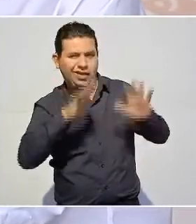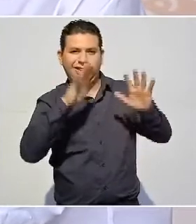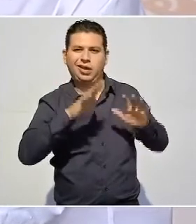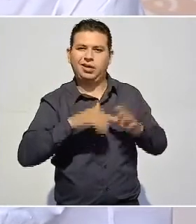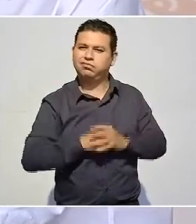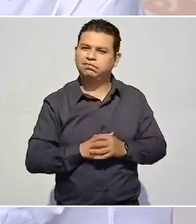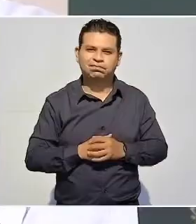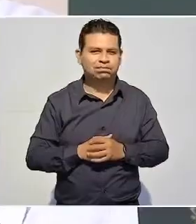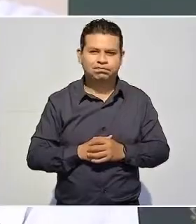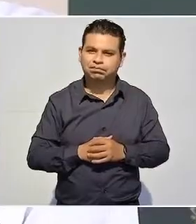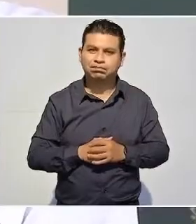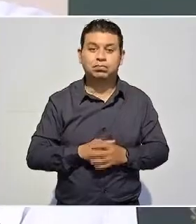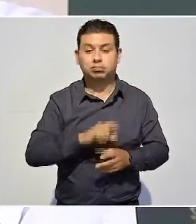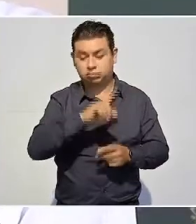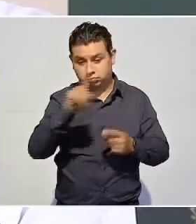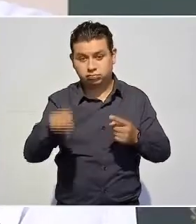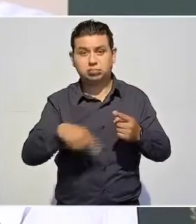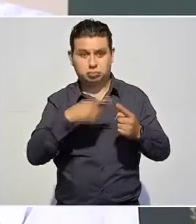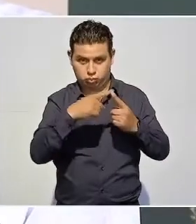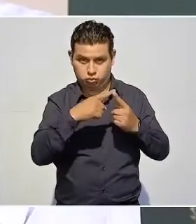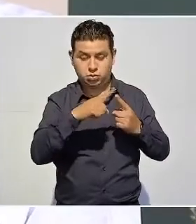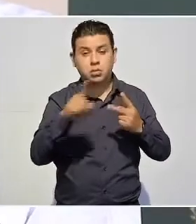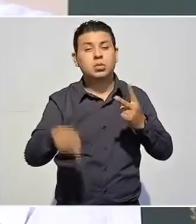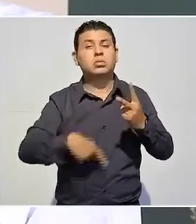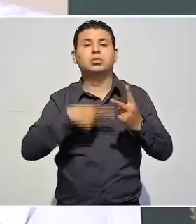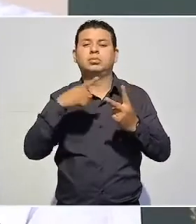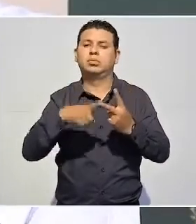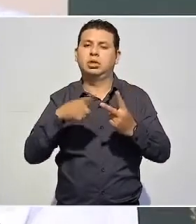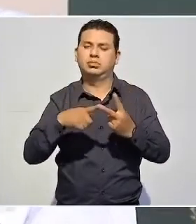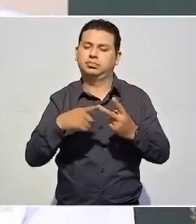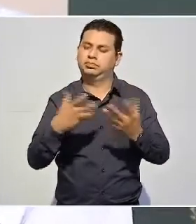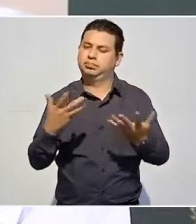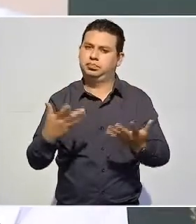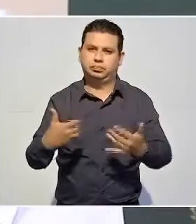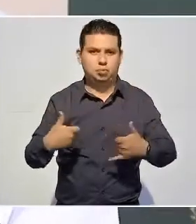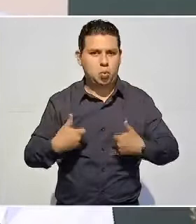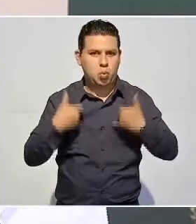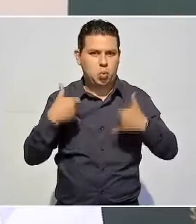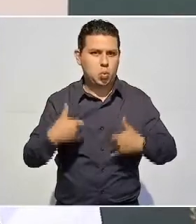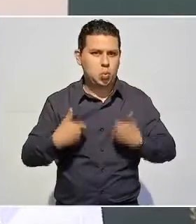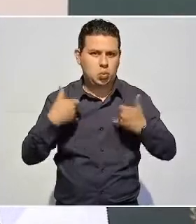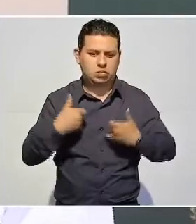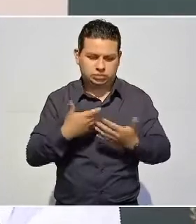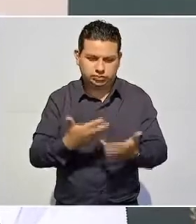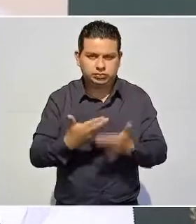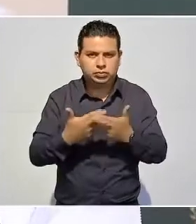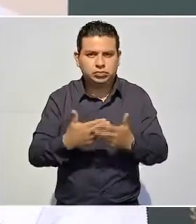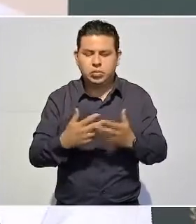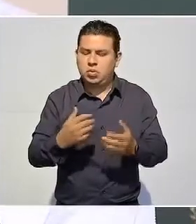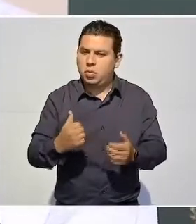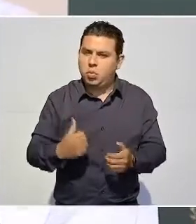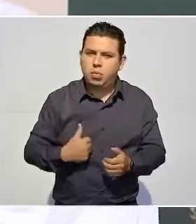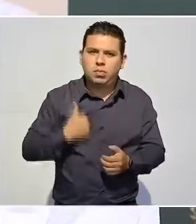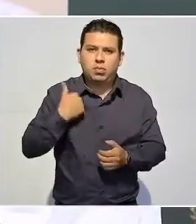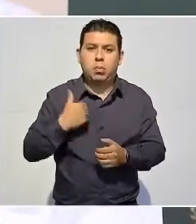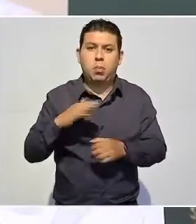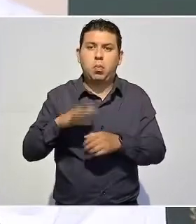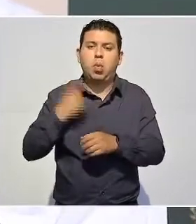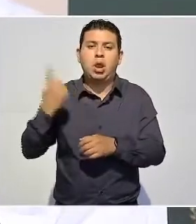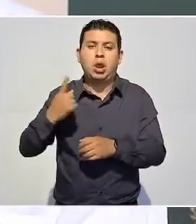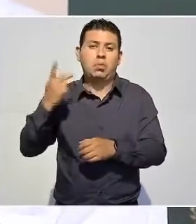Están también nuestros jóvenes, a los que un proyecto depredador y